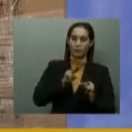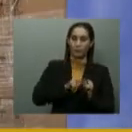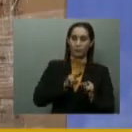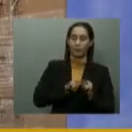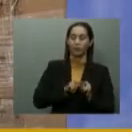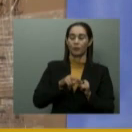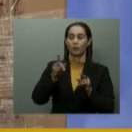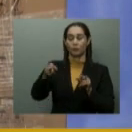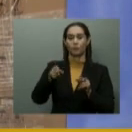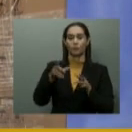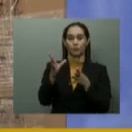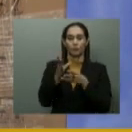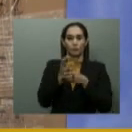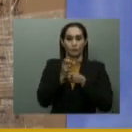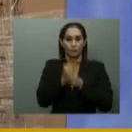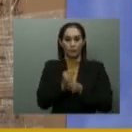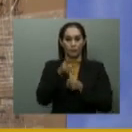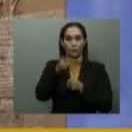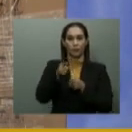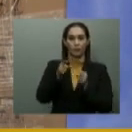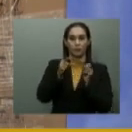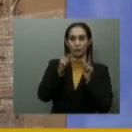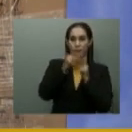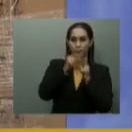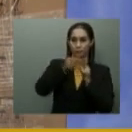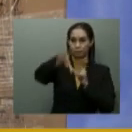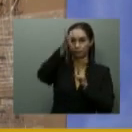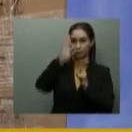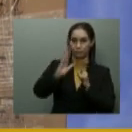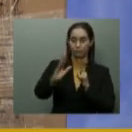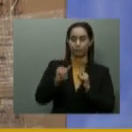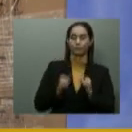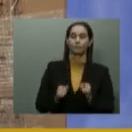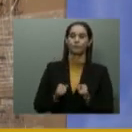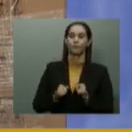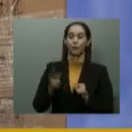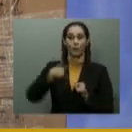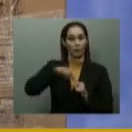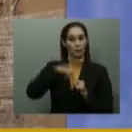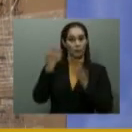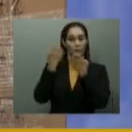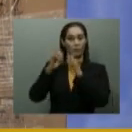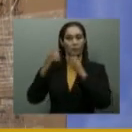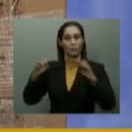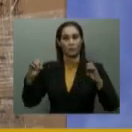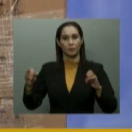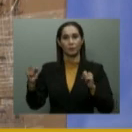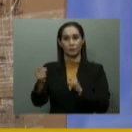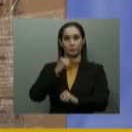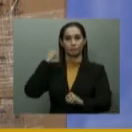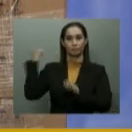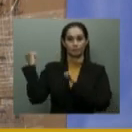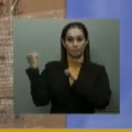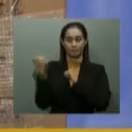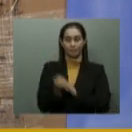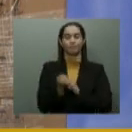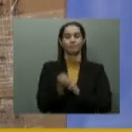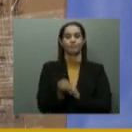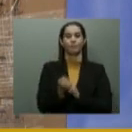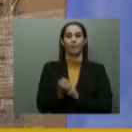que ponen en evidencia la actuación de las policías en momento de su deber se enfrentado a una situación social